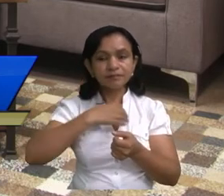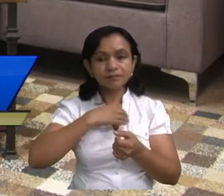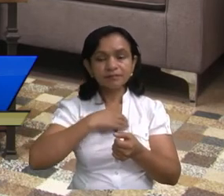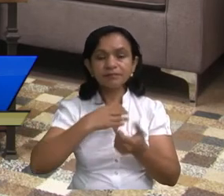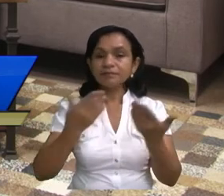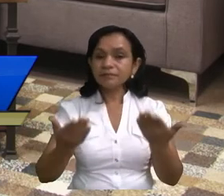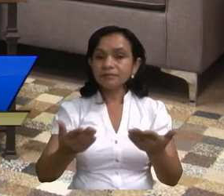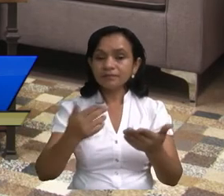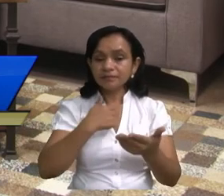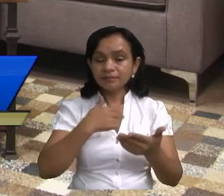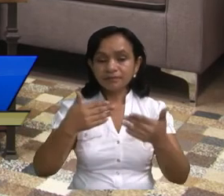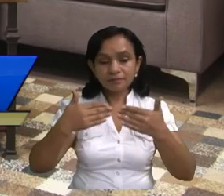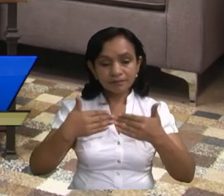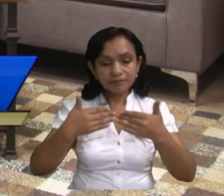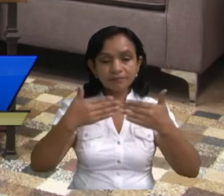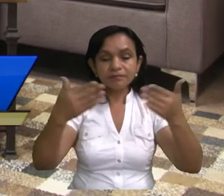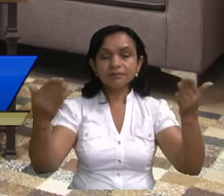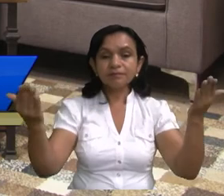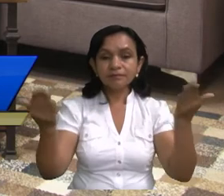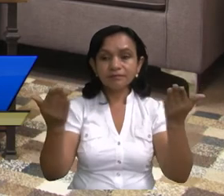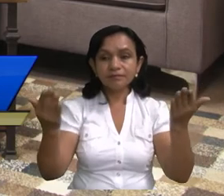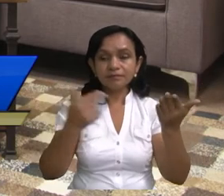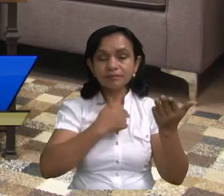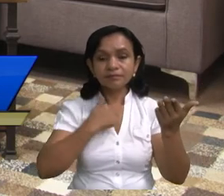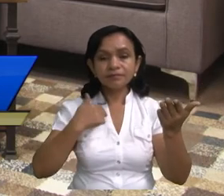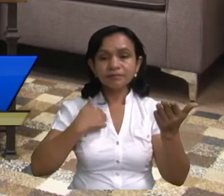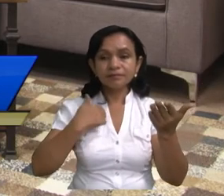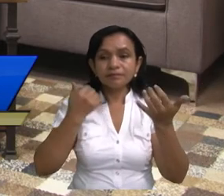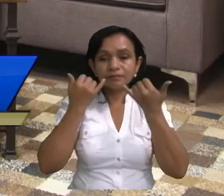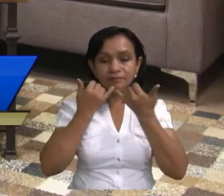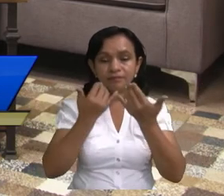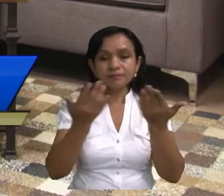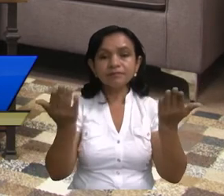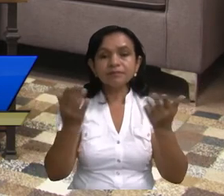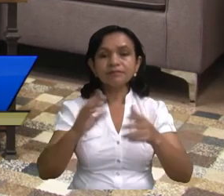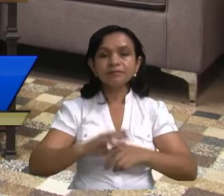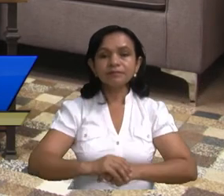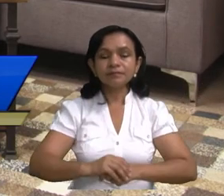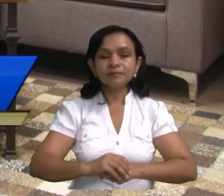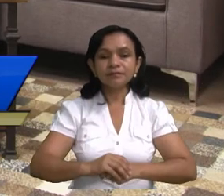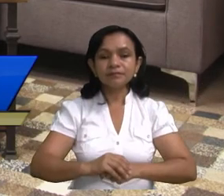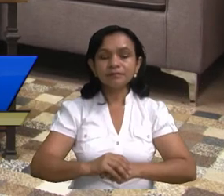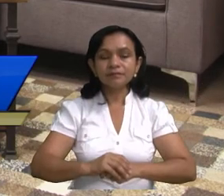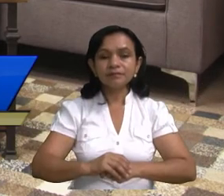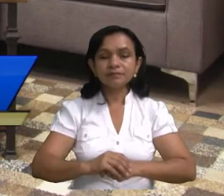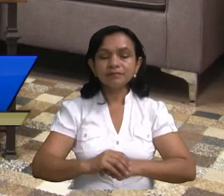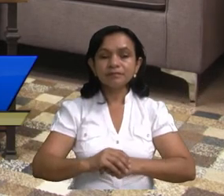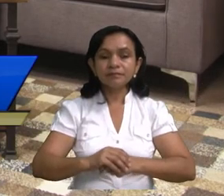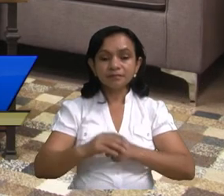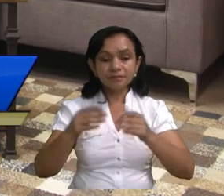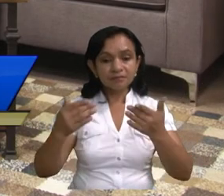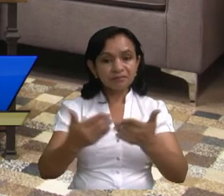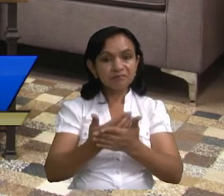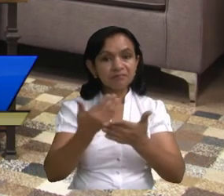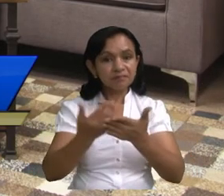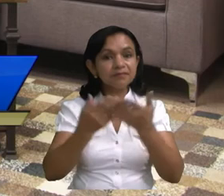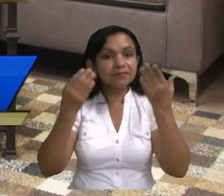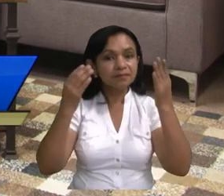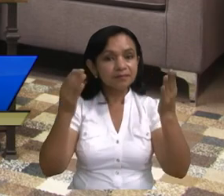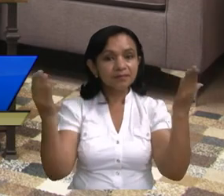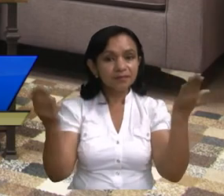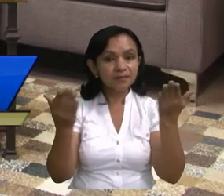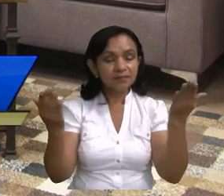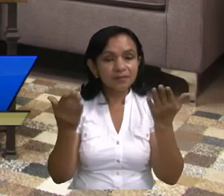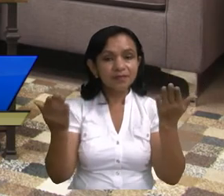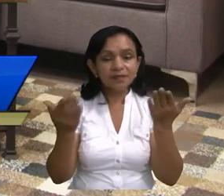pues abierta al acceso a los estudiantes. Y sin duda alguna plataformas muy,